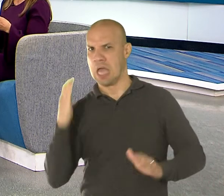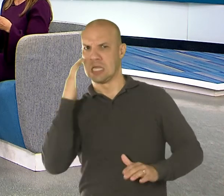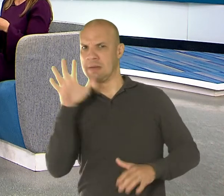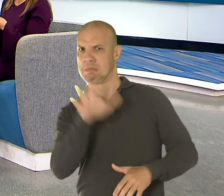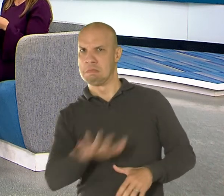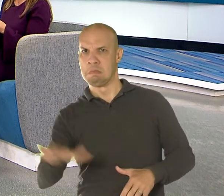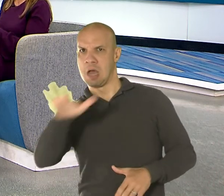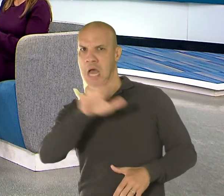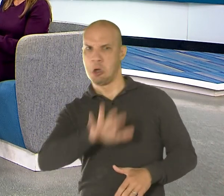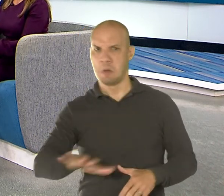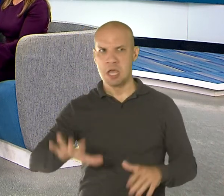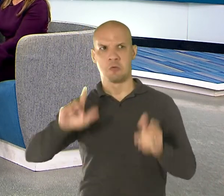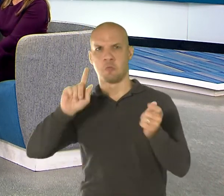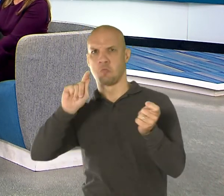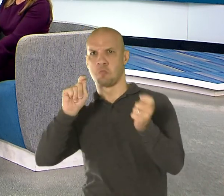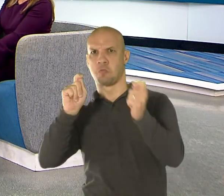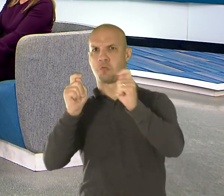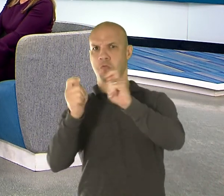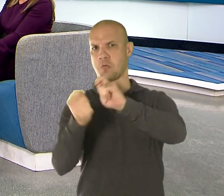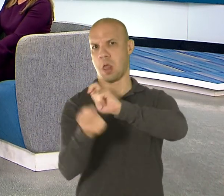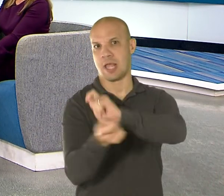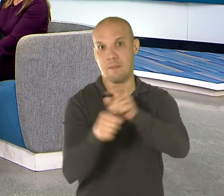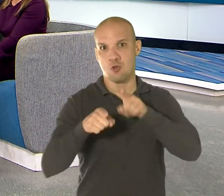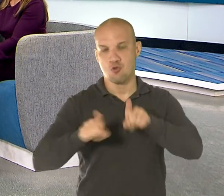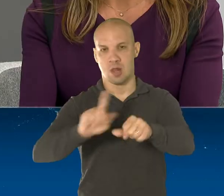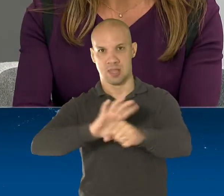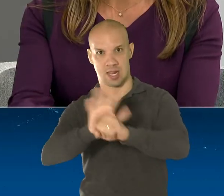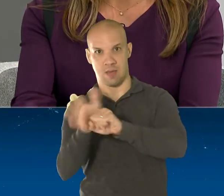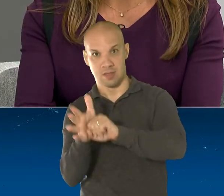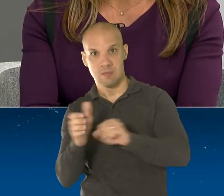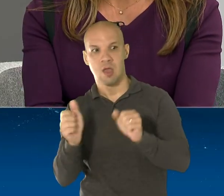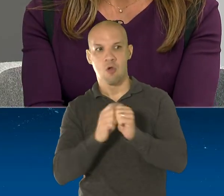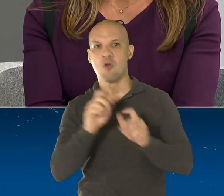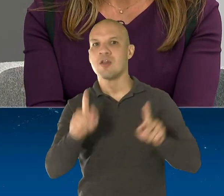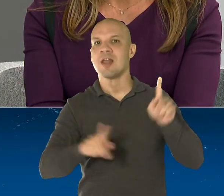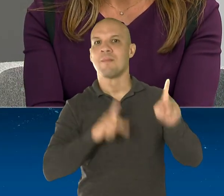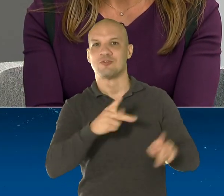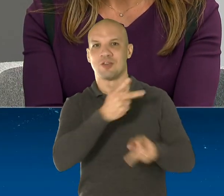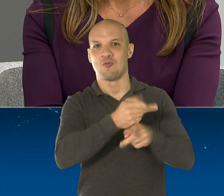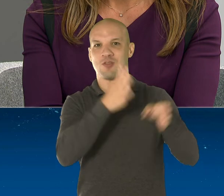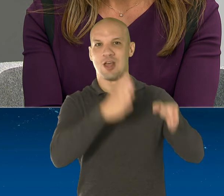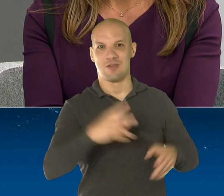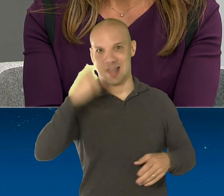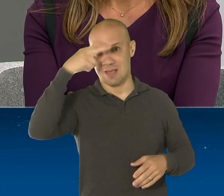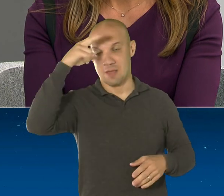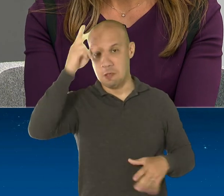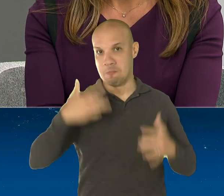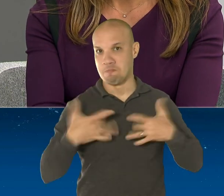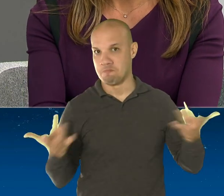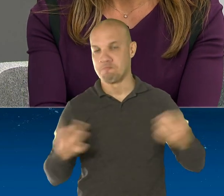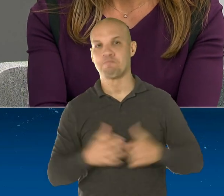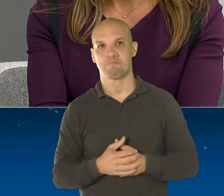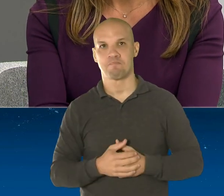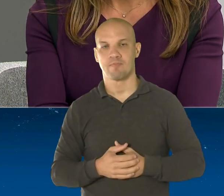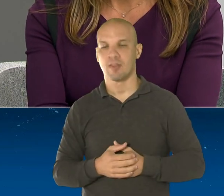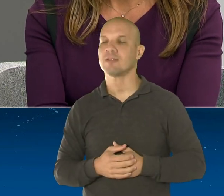ha sido el cambio ocurrido durante la pandemia con la población de cuidadores en México.